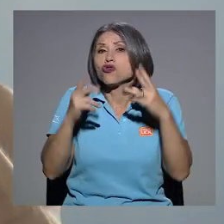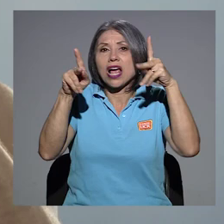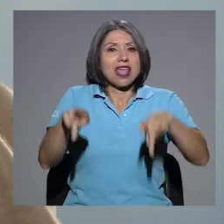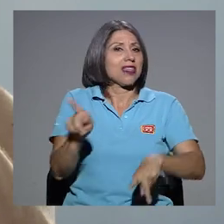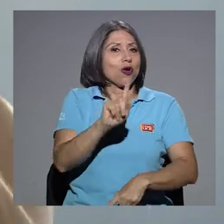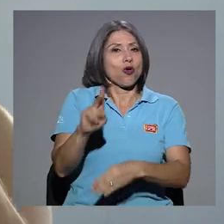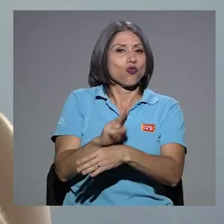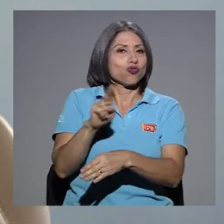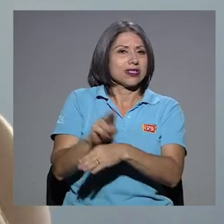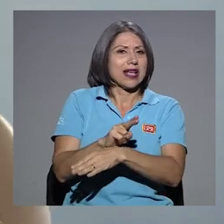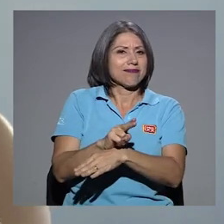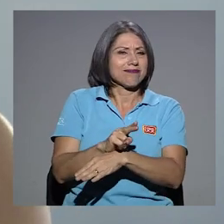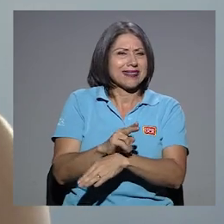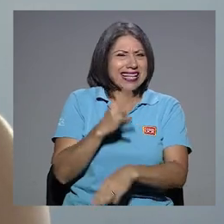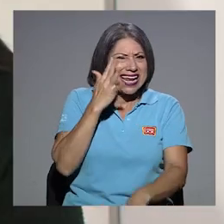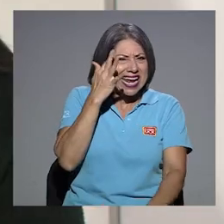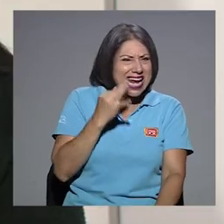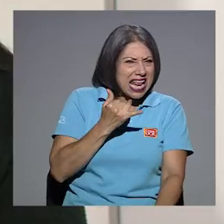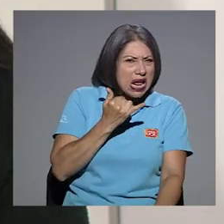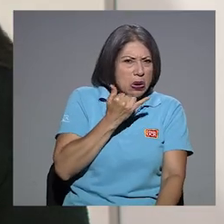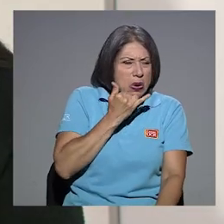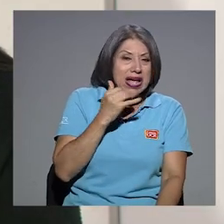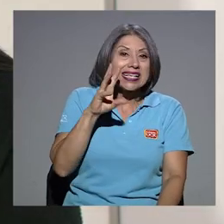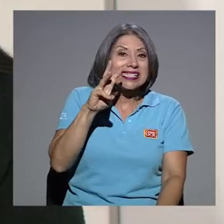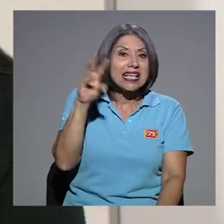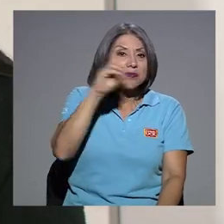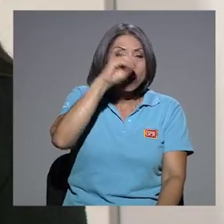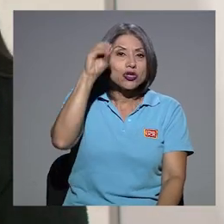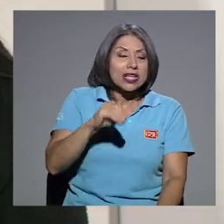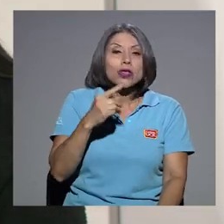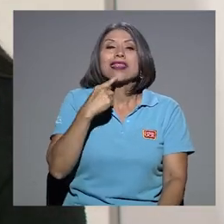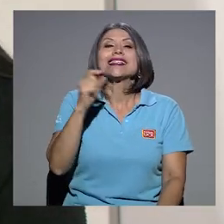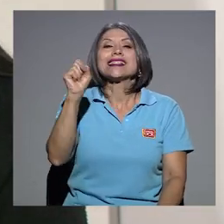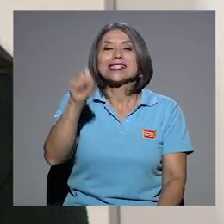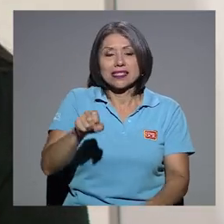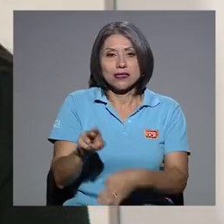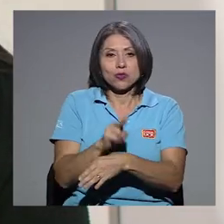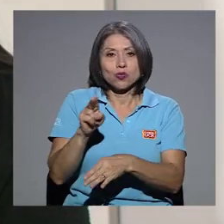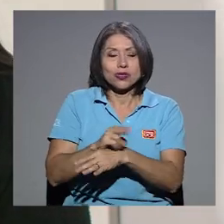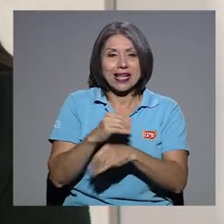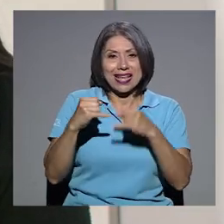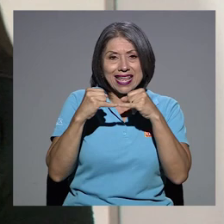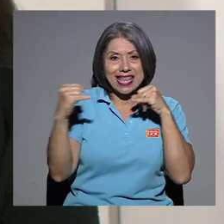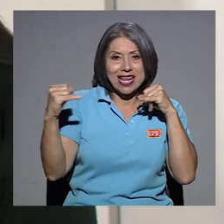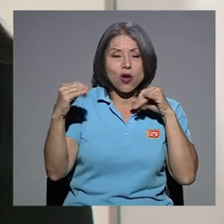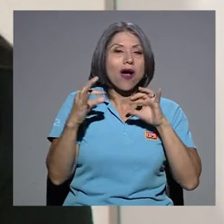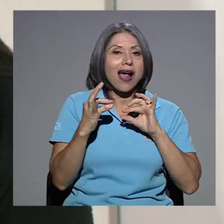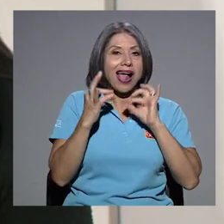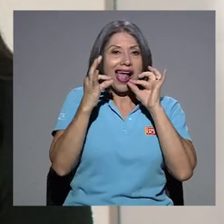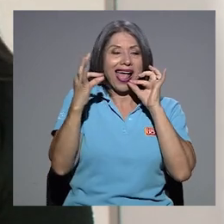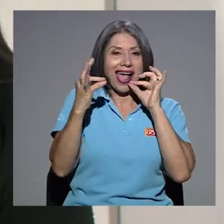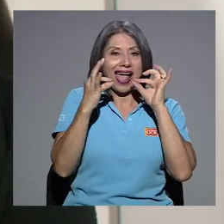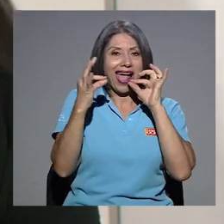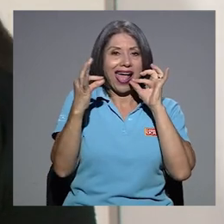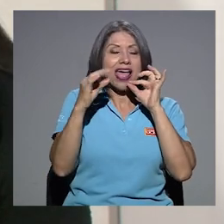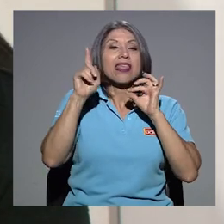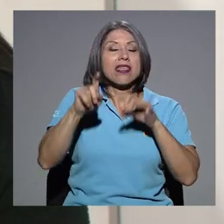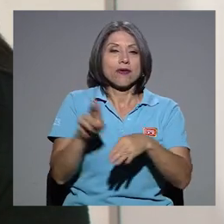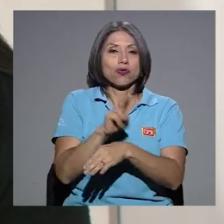estoy equivocada, un 6% de la población reportó usar hilo dental. Uh-huh. Y el hilo dental hay que